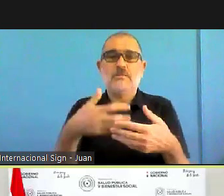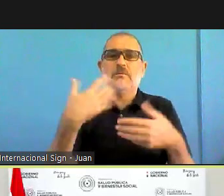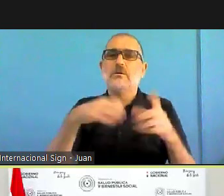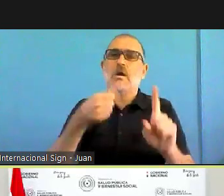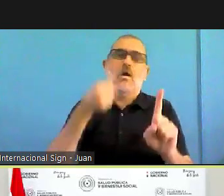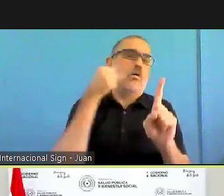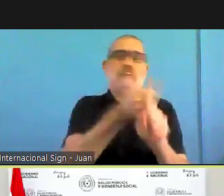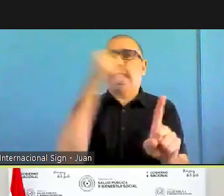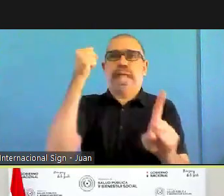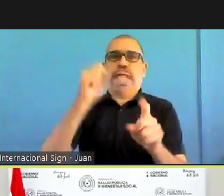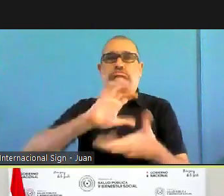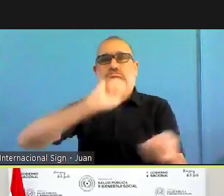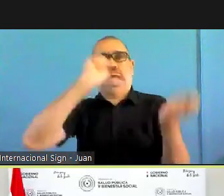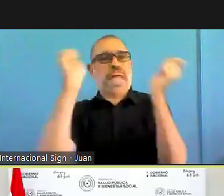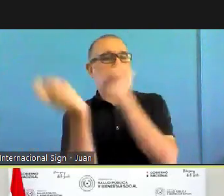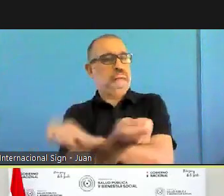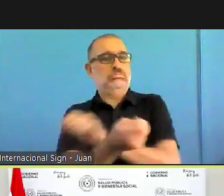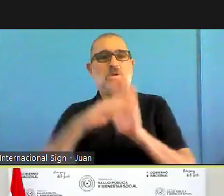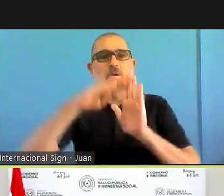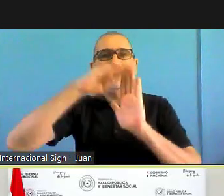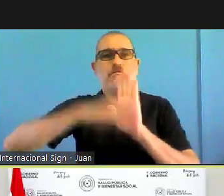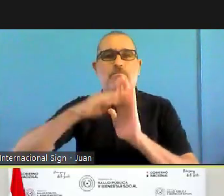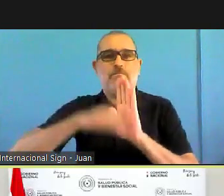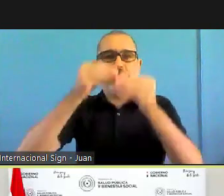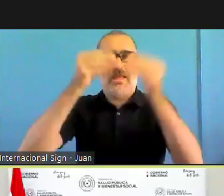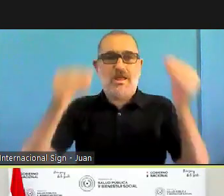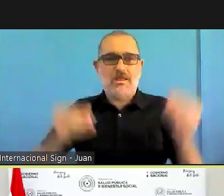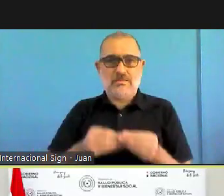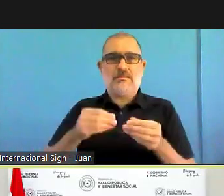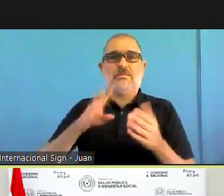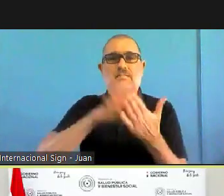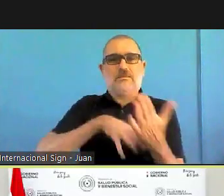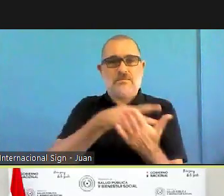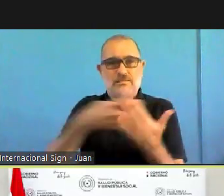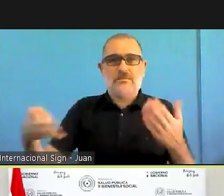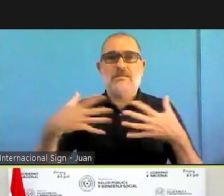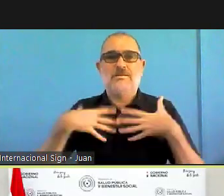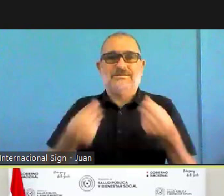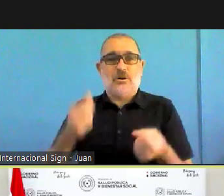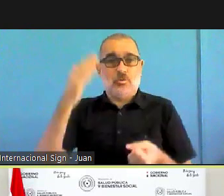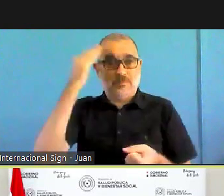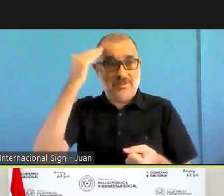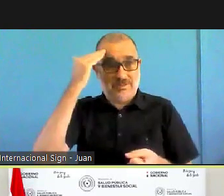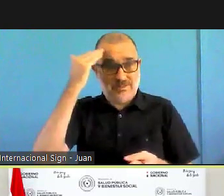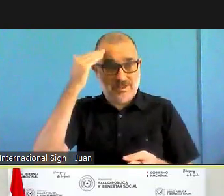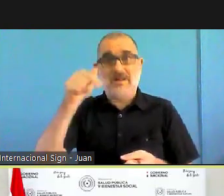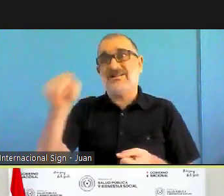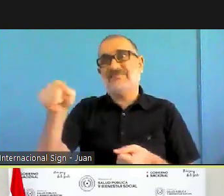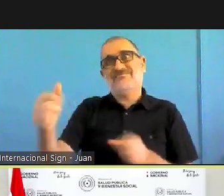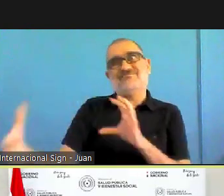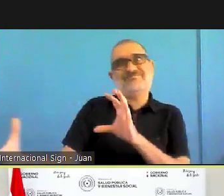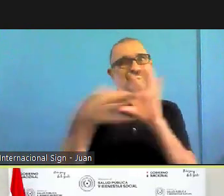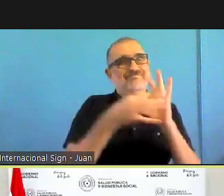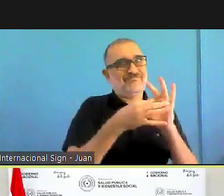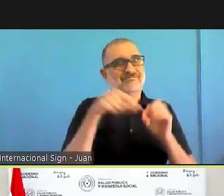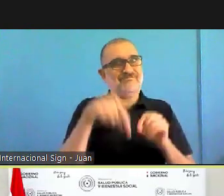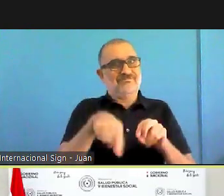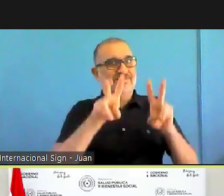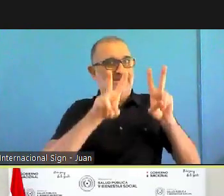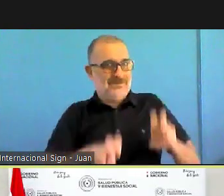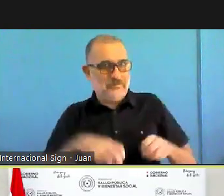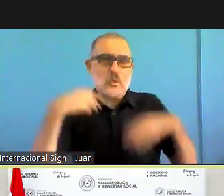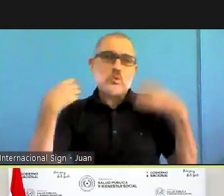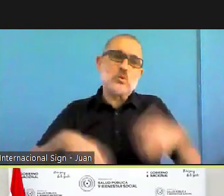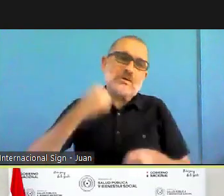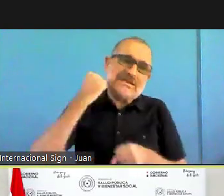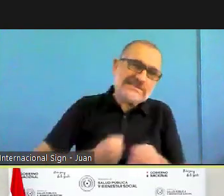trabaje en un plan nacional de manera contundente, y también la pandemia ha servido para fortalecer, más allá de las capacitaciones que se